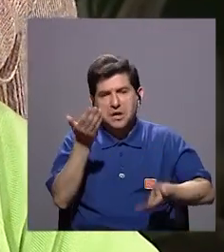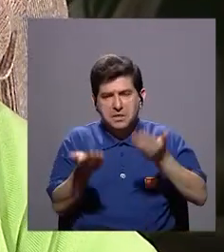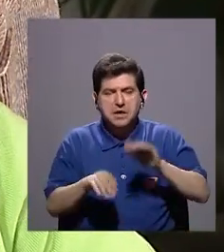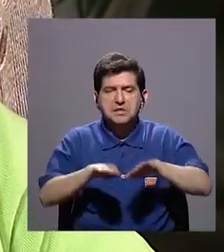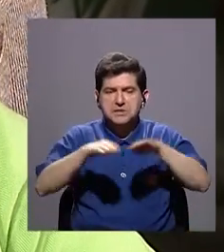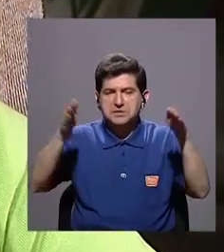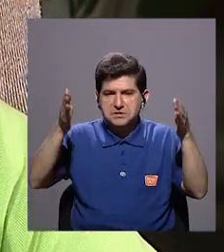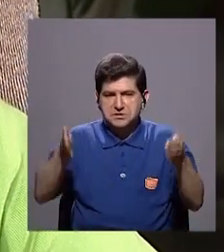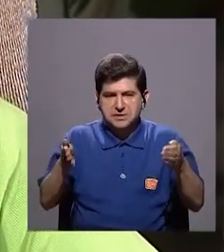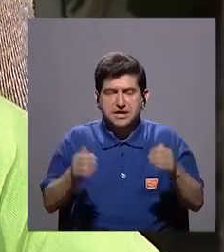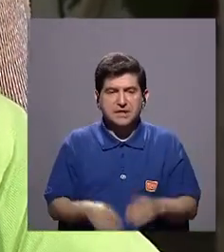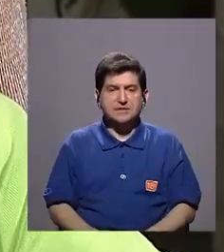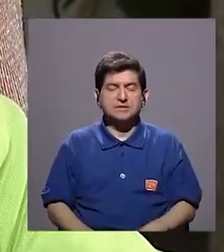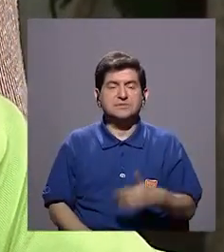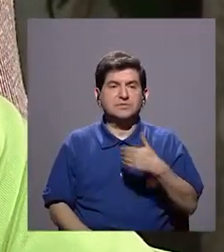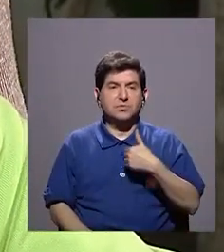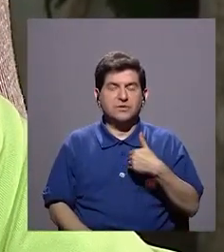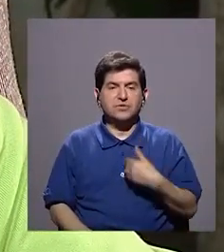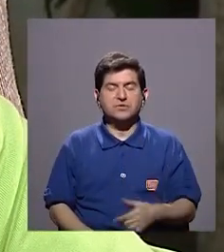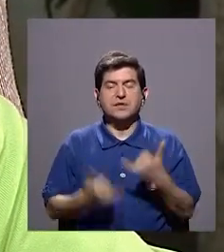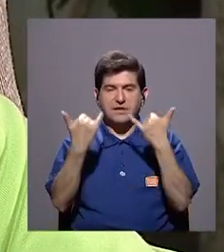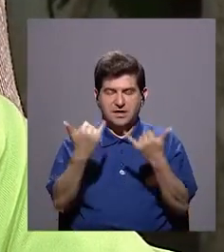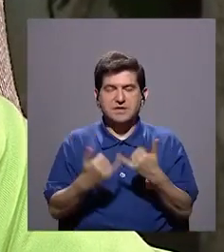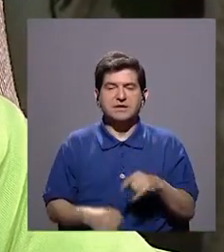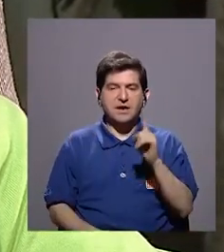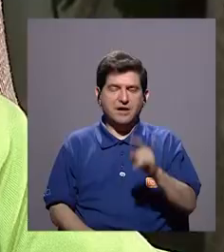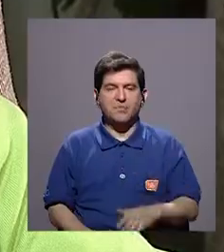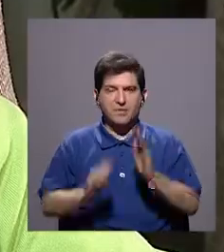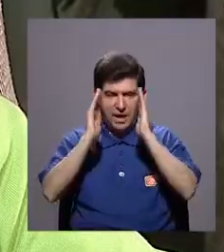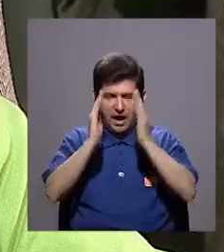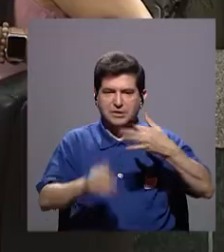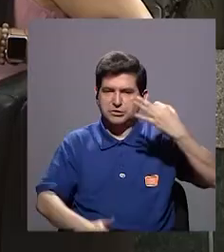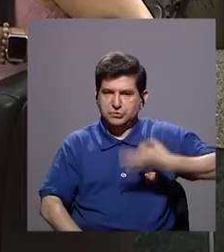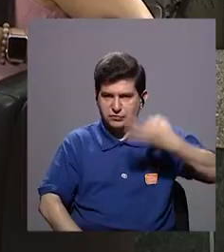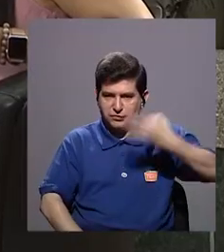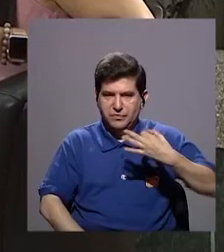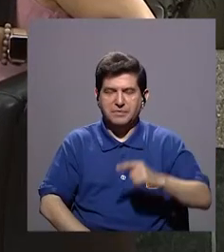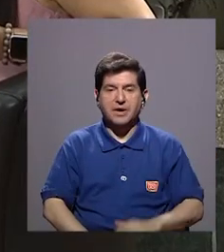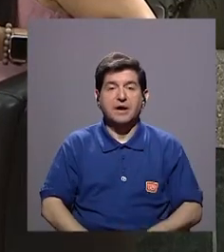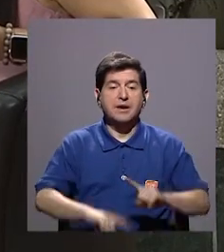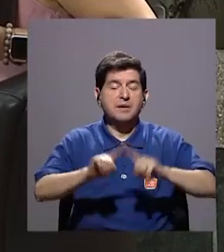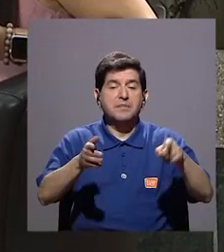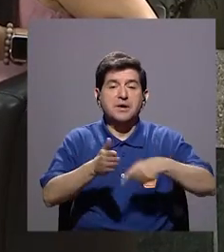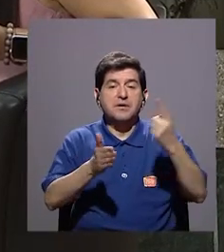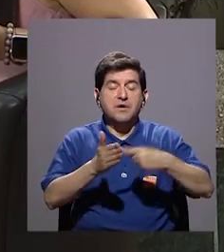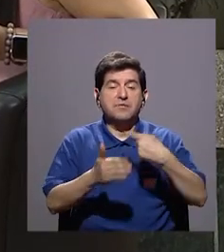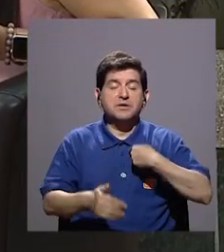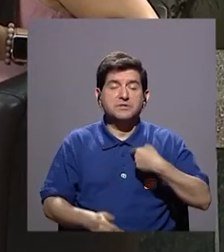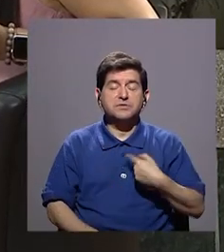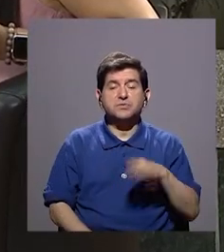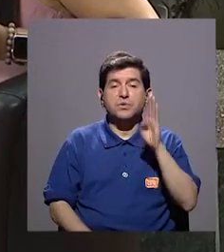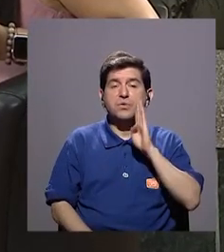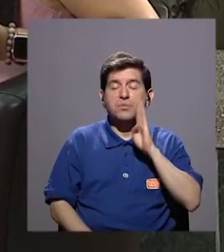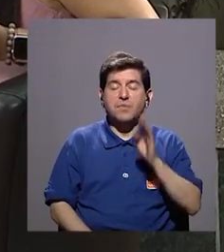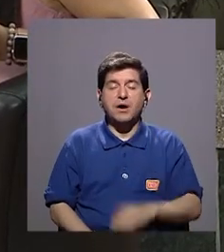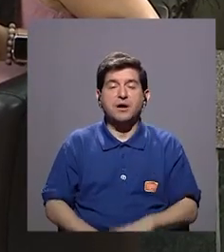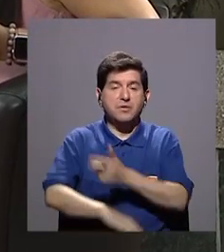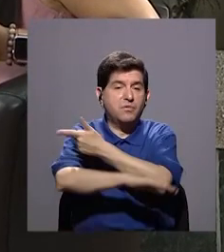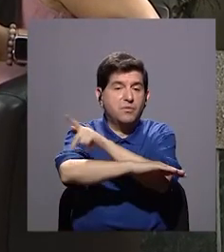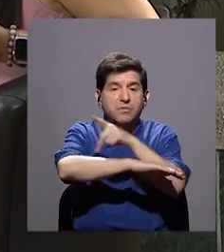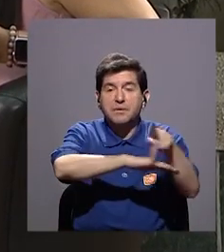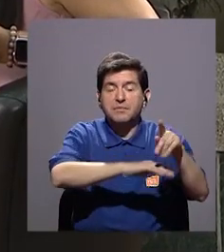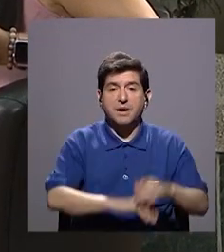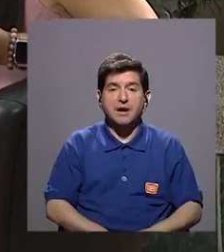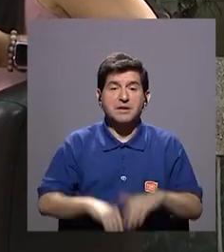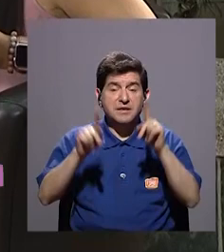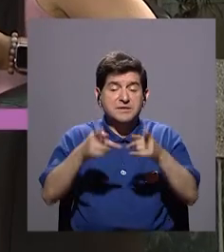hacer en camilla, es cuando tenemos una consulta formal, vamos a decir. Pero a veces yo estoy en bares, en la